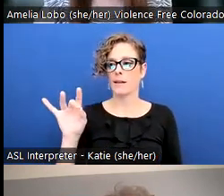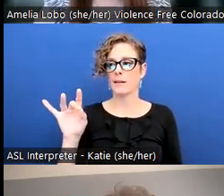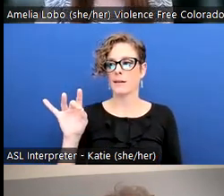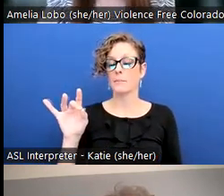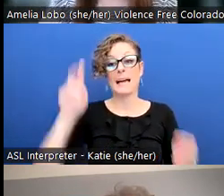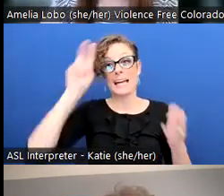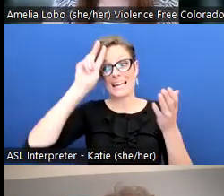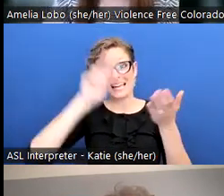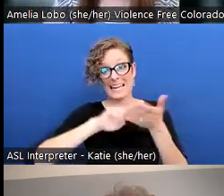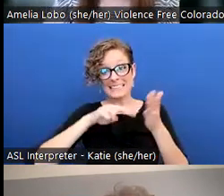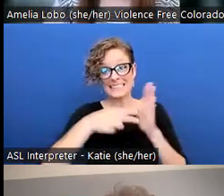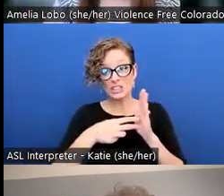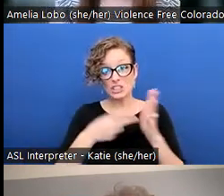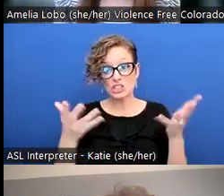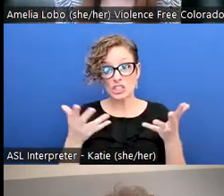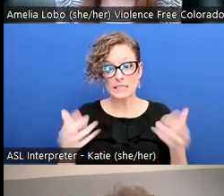1288